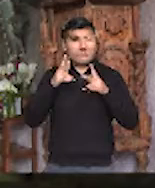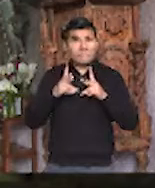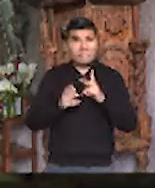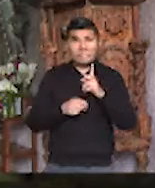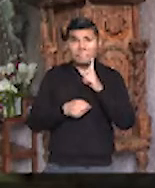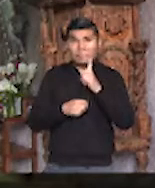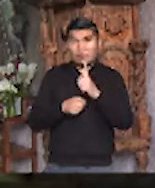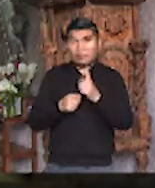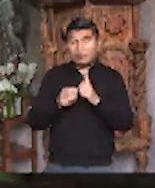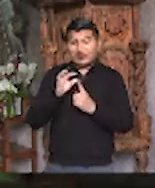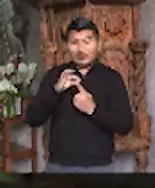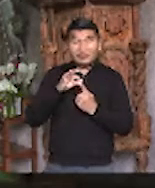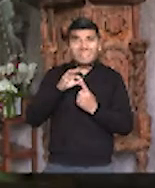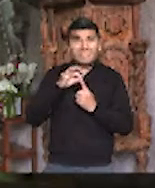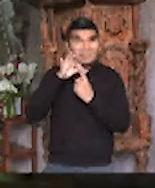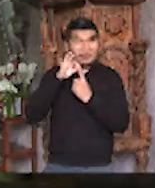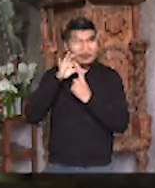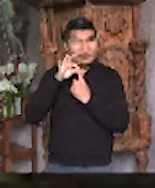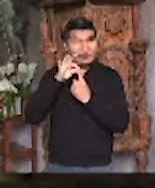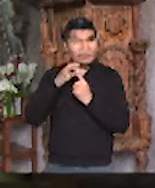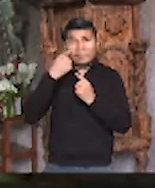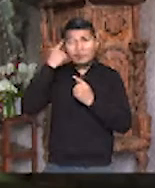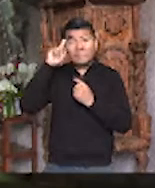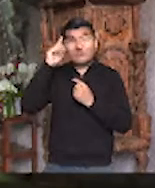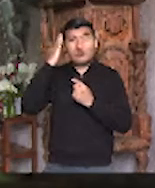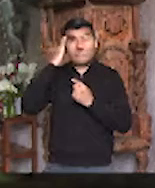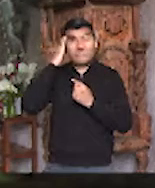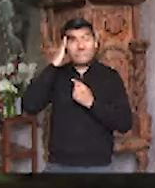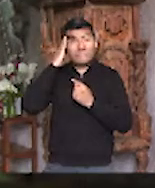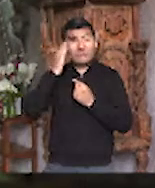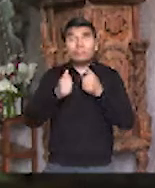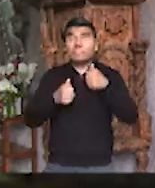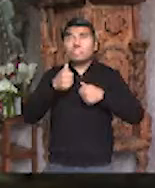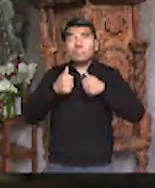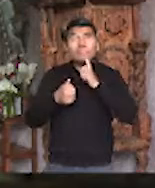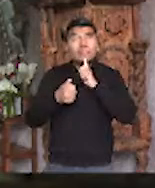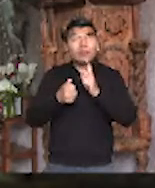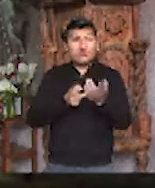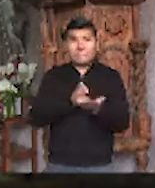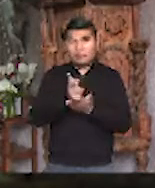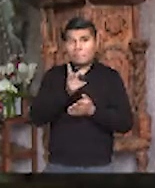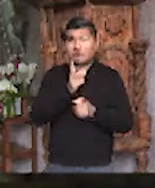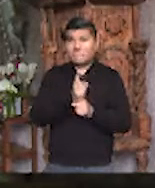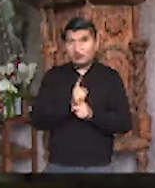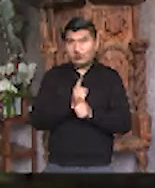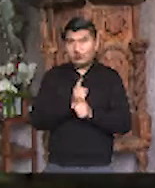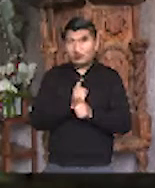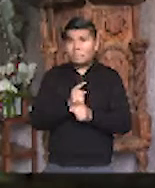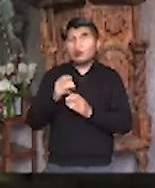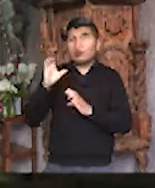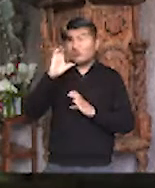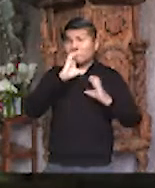garantía especial para saber cuál es lo verdadero buscar